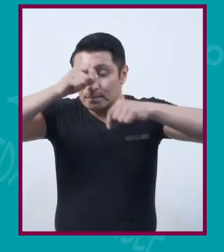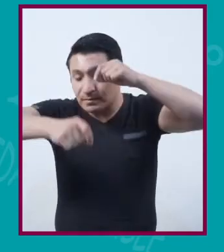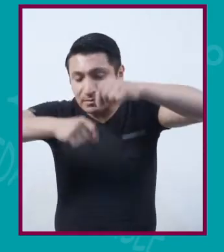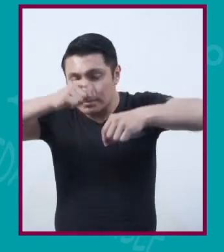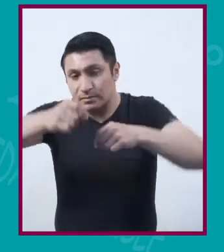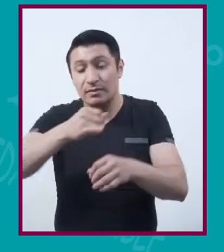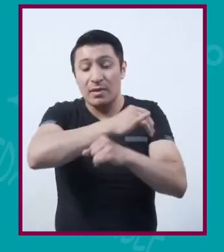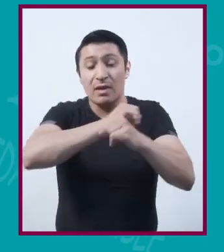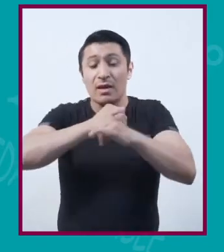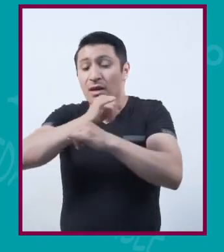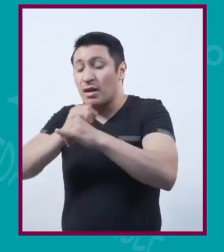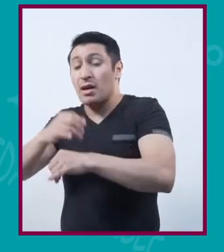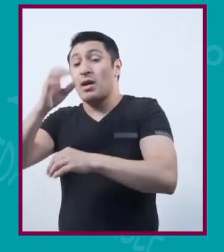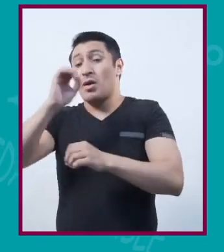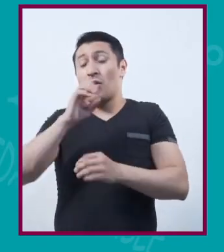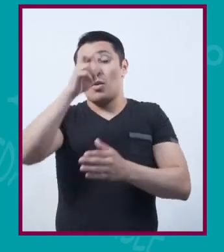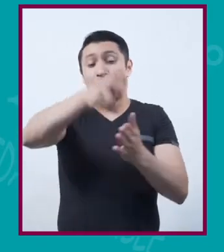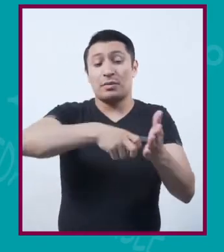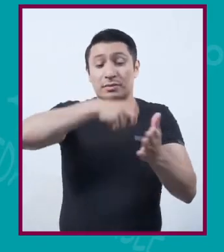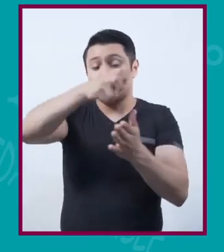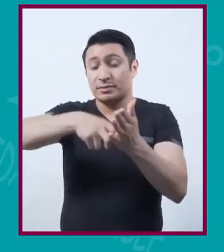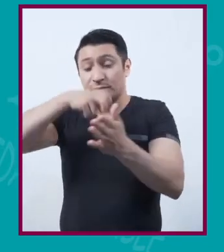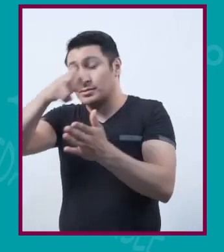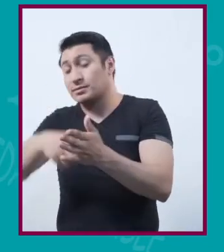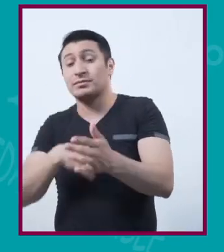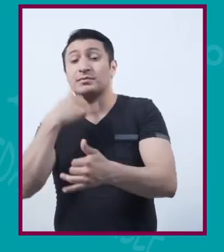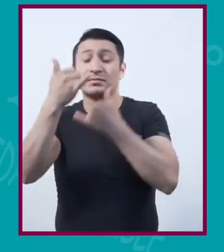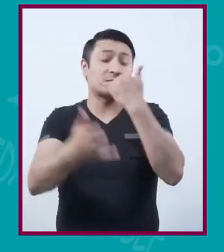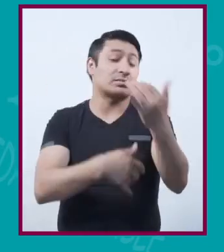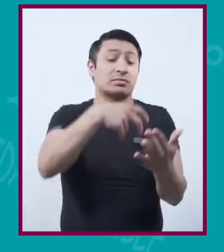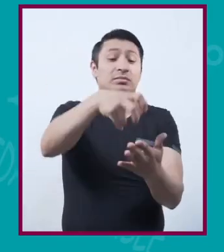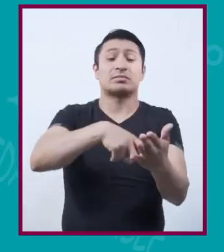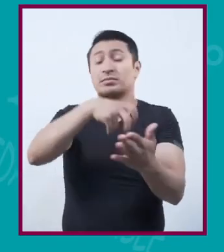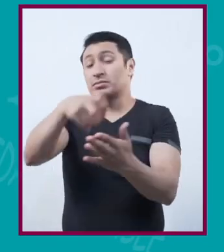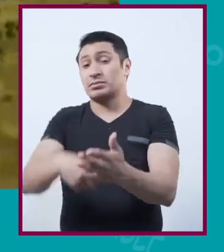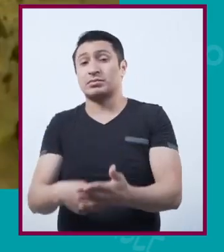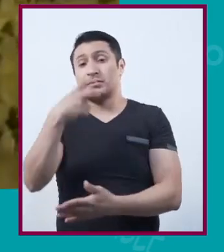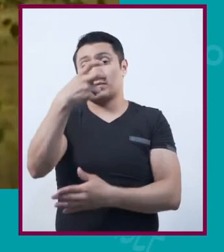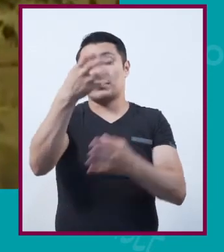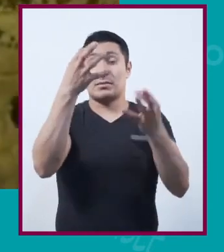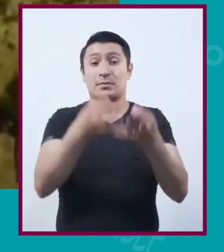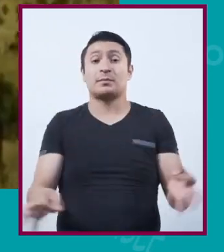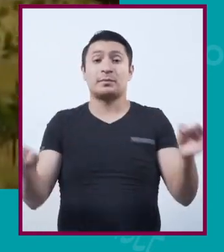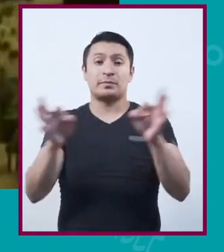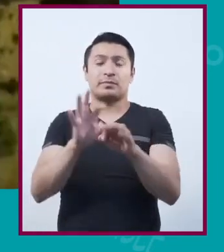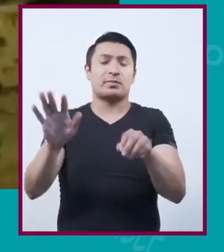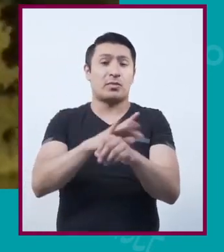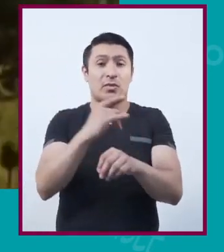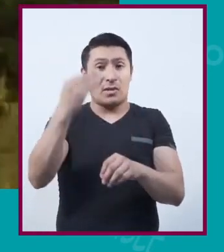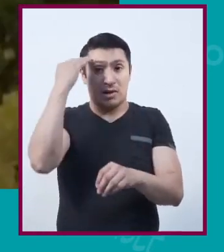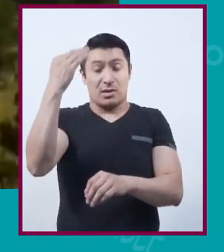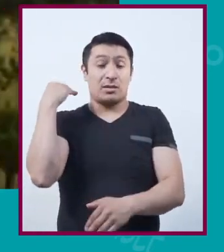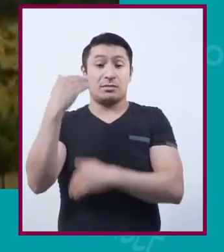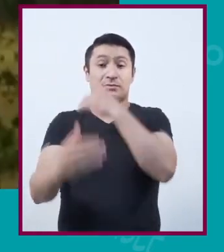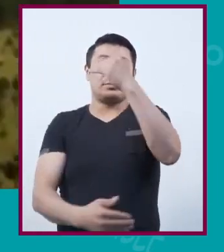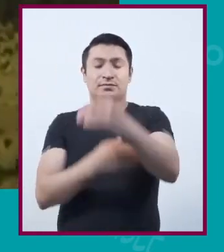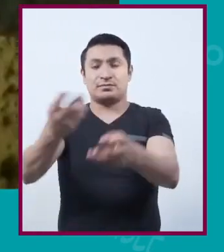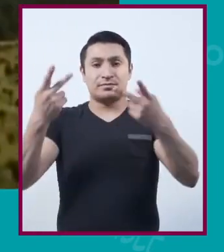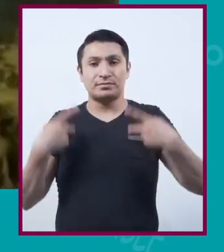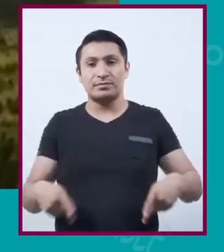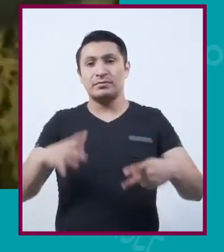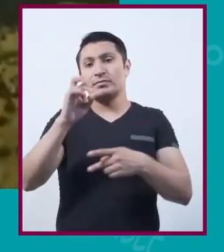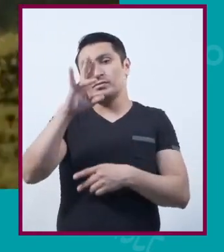expurgar, depurar y, en algunos casos, corregir los errores cometidos en la crónica. Esto cobra sentido en tanto que, con el